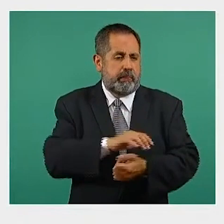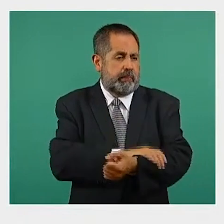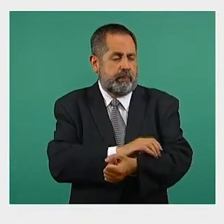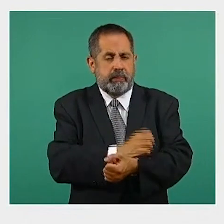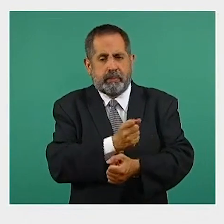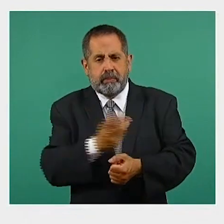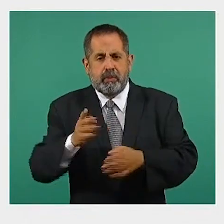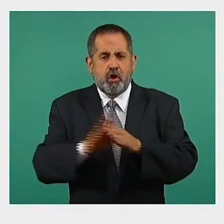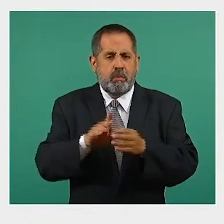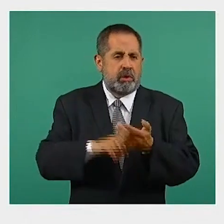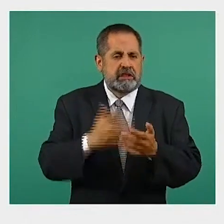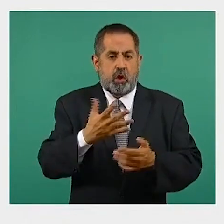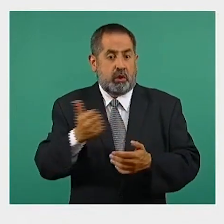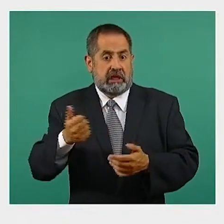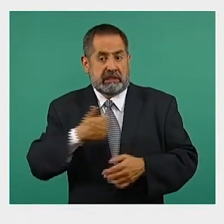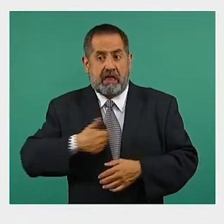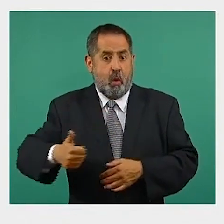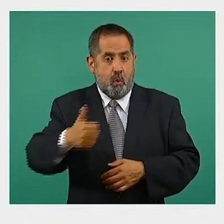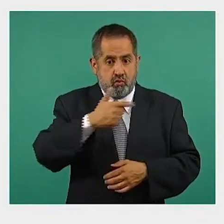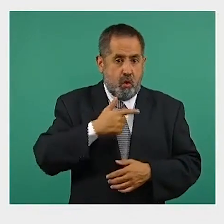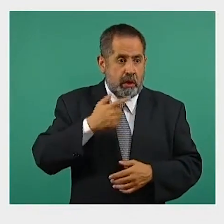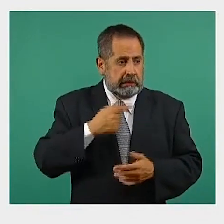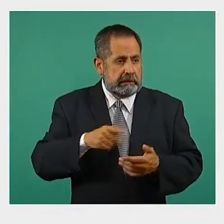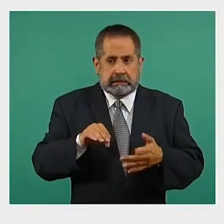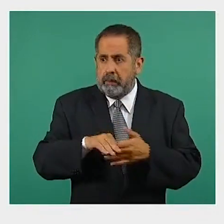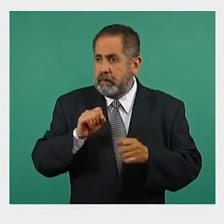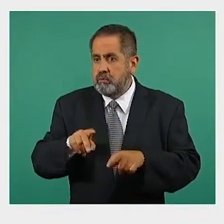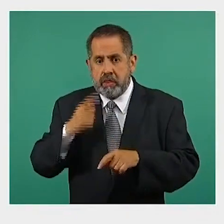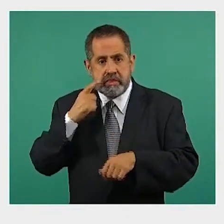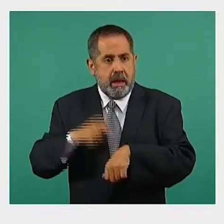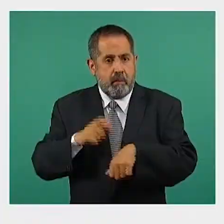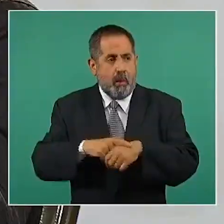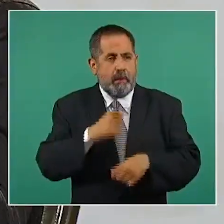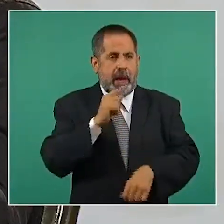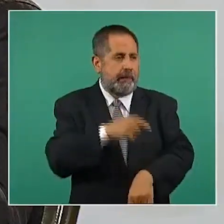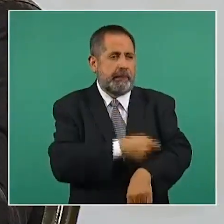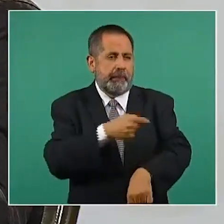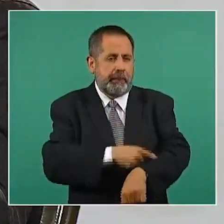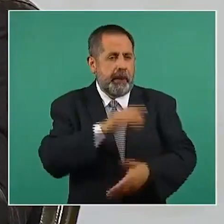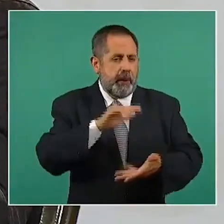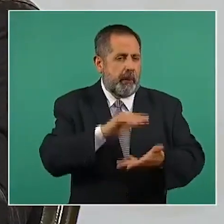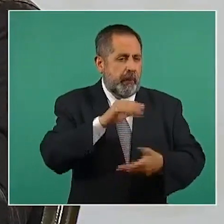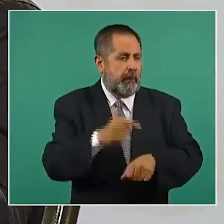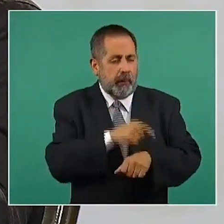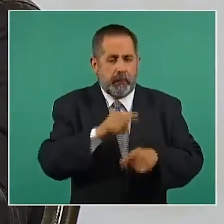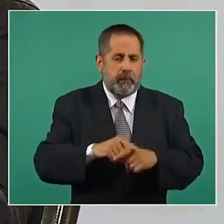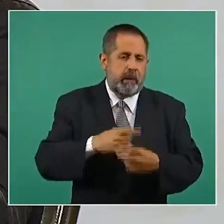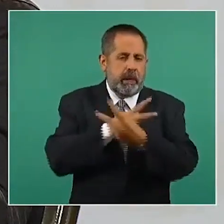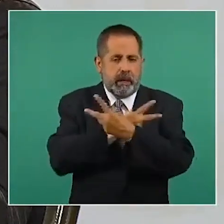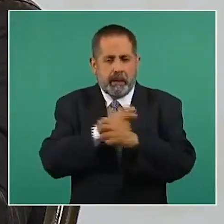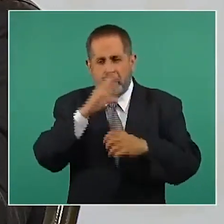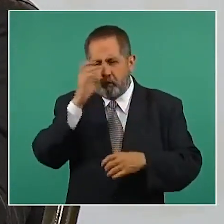entre 5, 6 o más bombas de infusión de manera simultánea para la aplicación de medicamentos, equipos de imagen y rayos